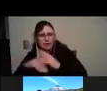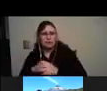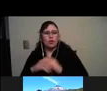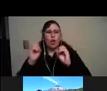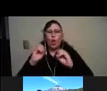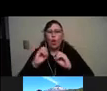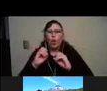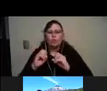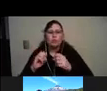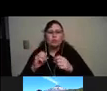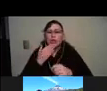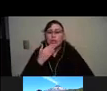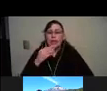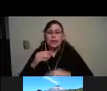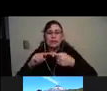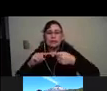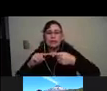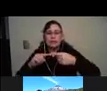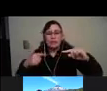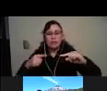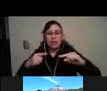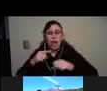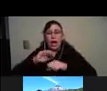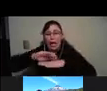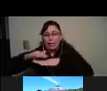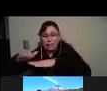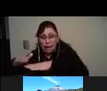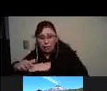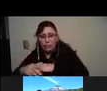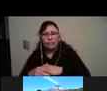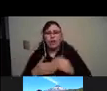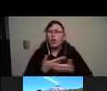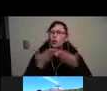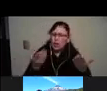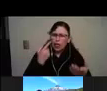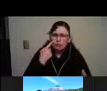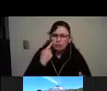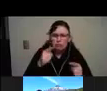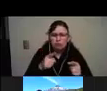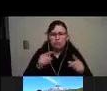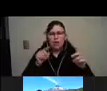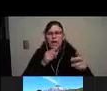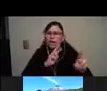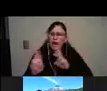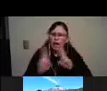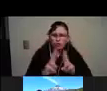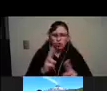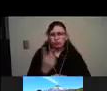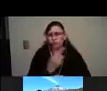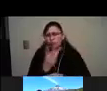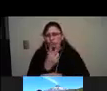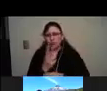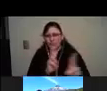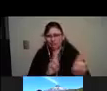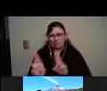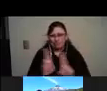nigrostriado, ¿ya? Y que en general son los dos sistemas que están estrechamente, primero, relacionados unos con otros y segundo, de